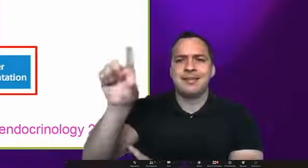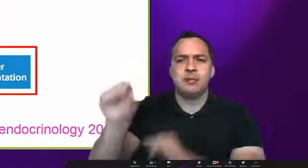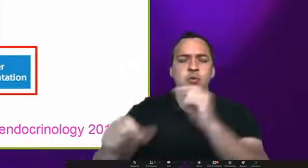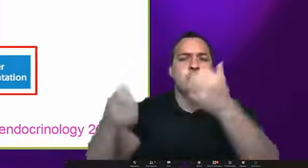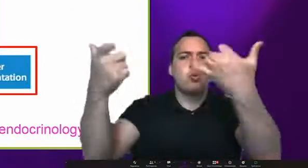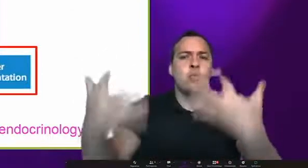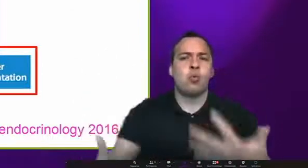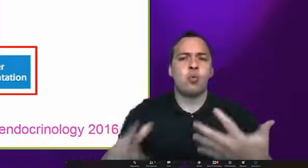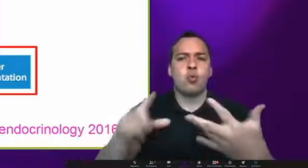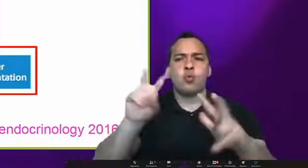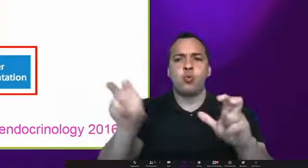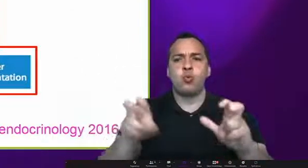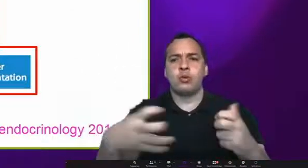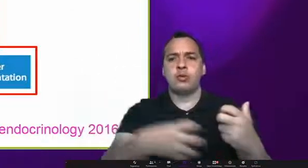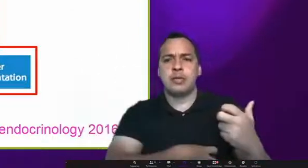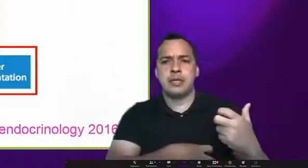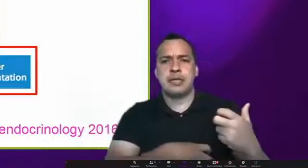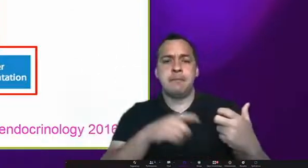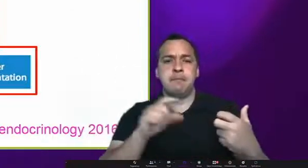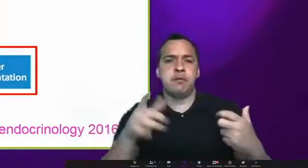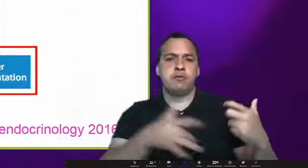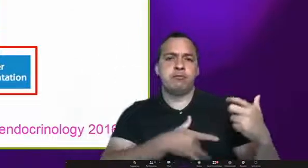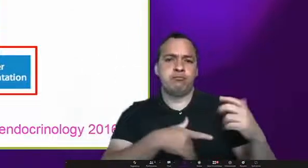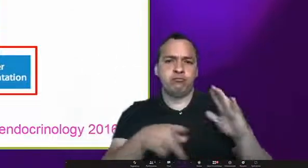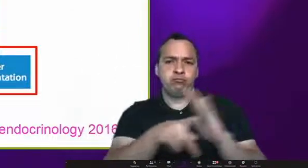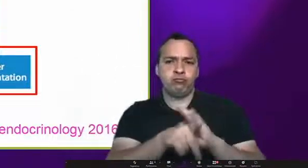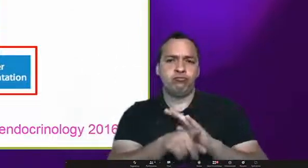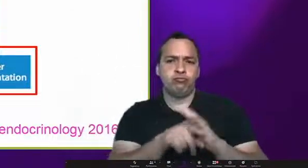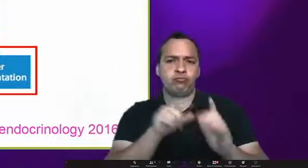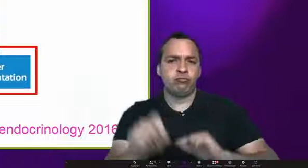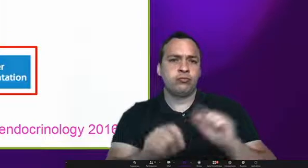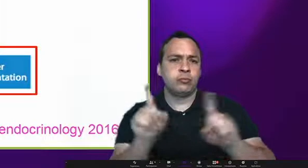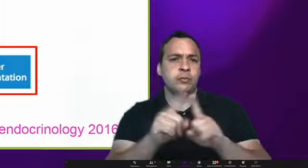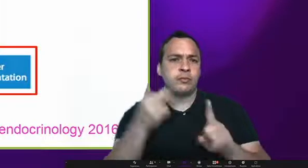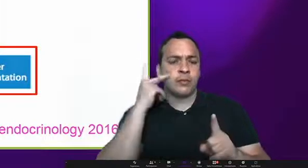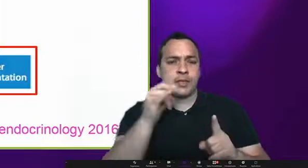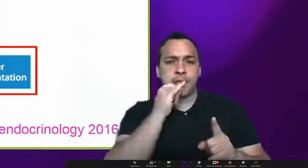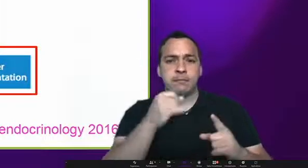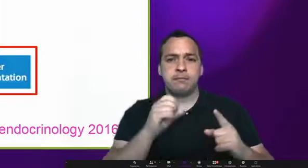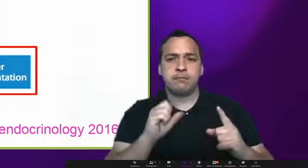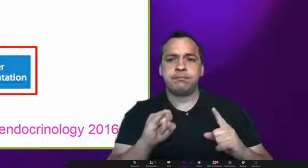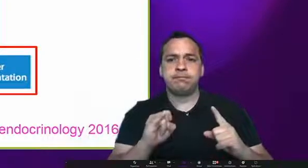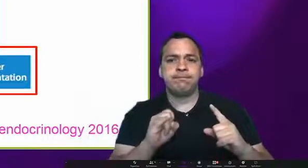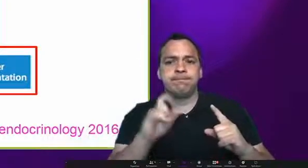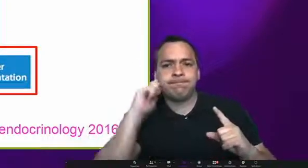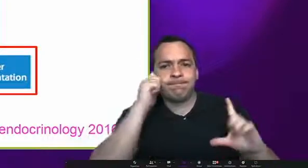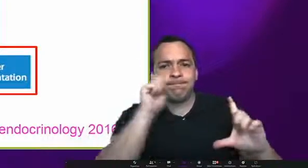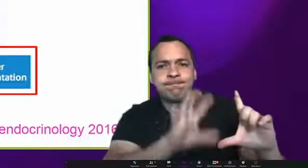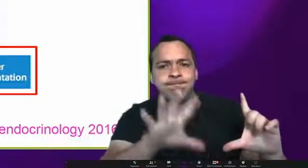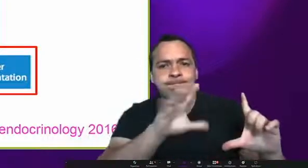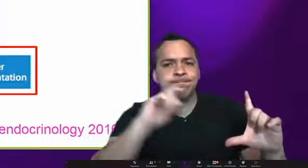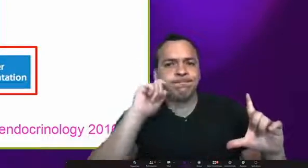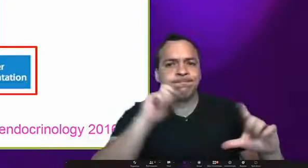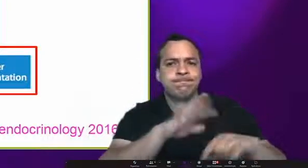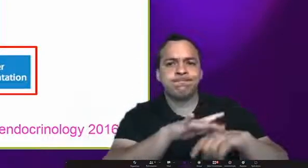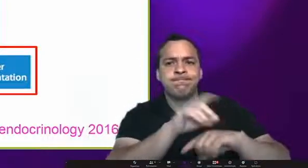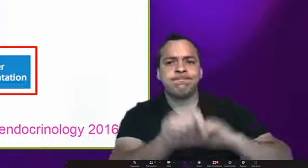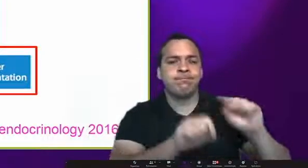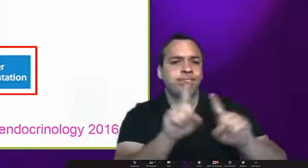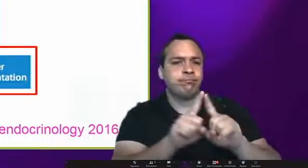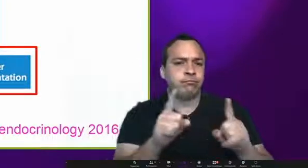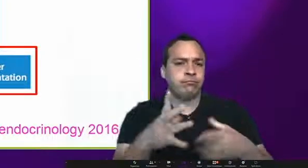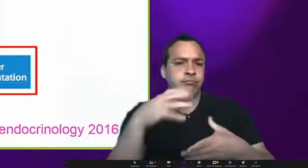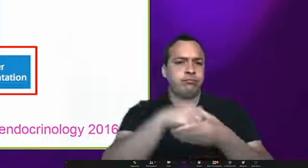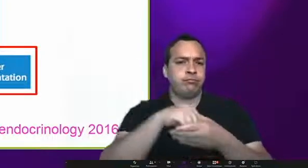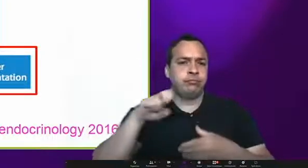momento que en base al tipo de, digamos, de cantidad de malattia, de tumor, escuchen,